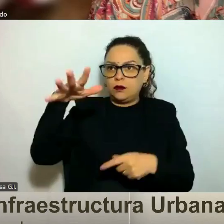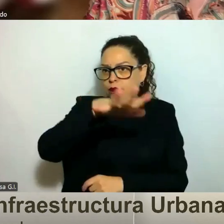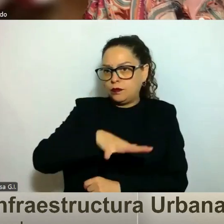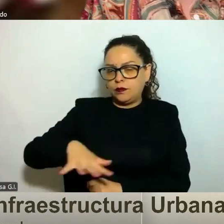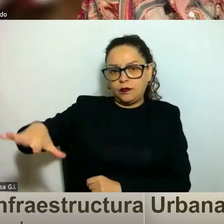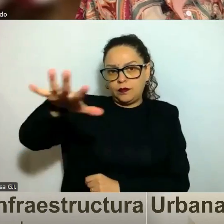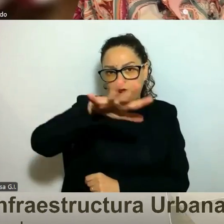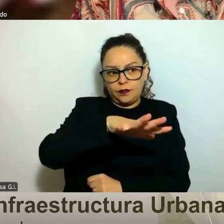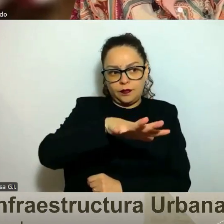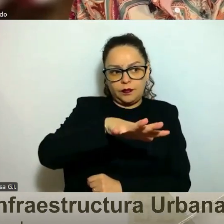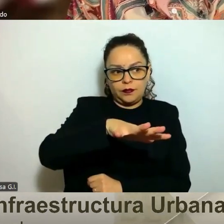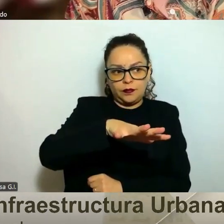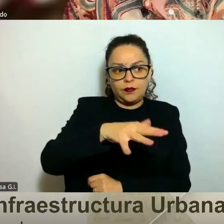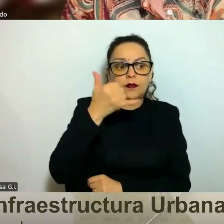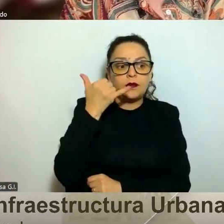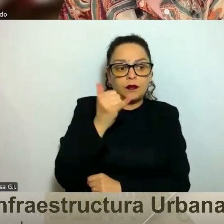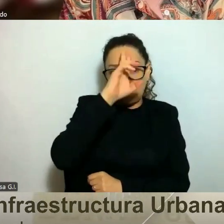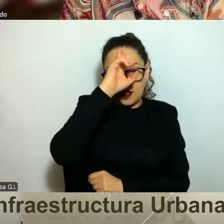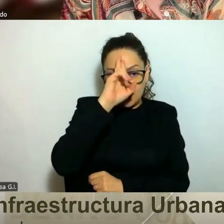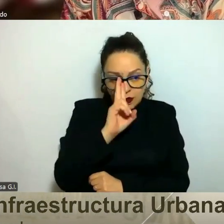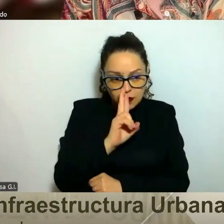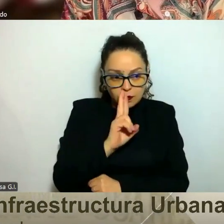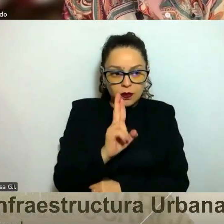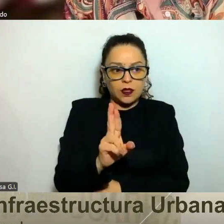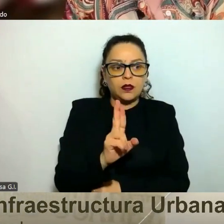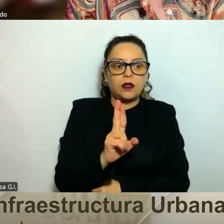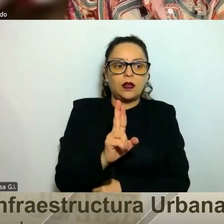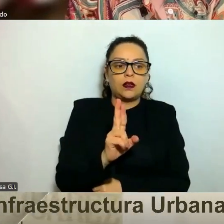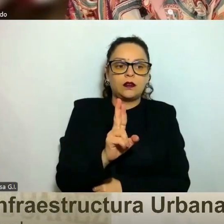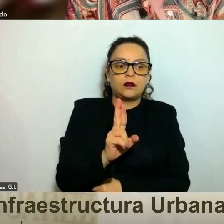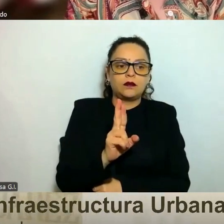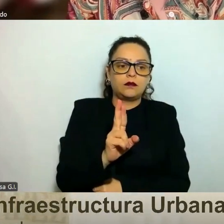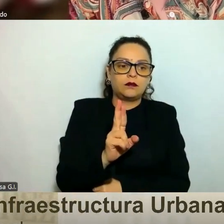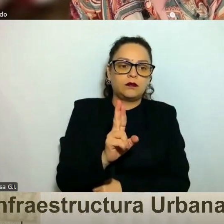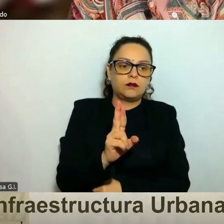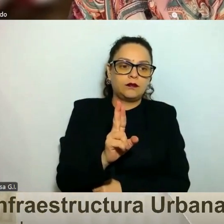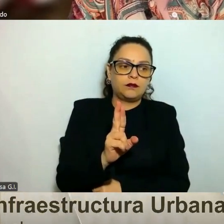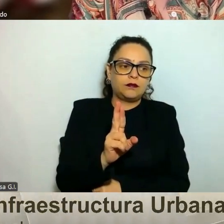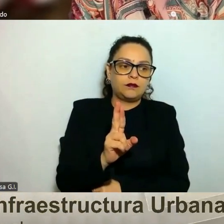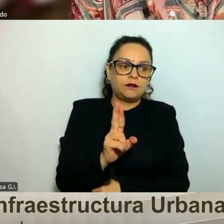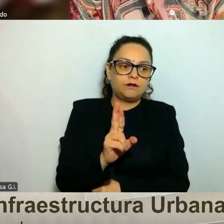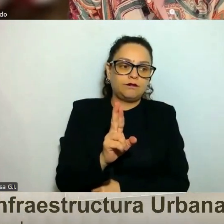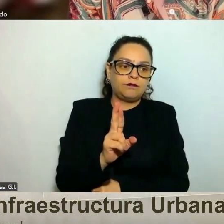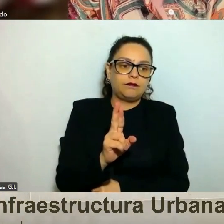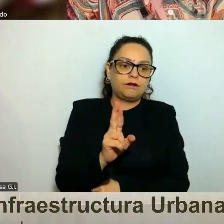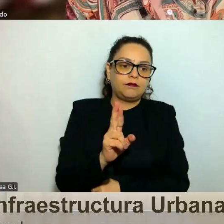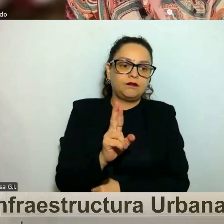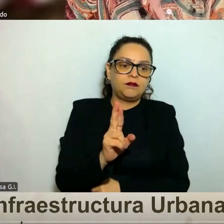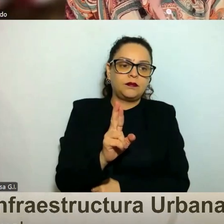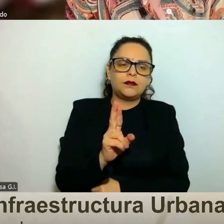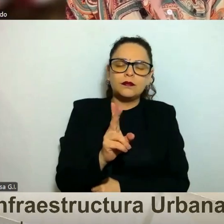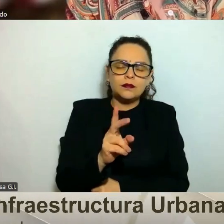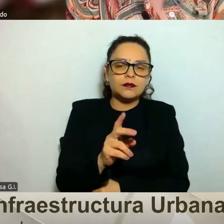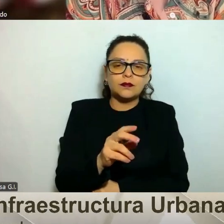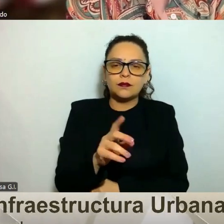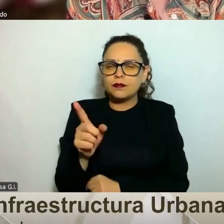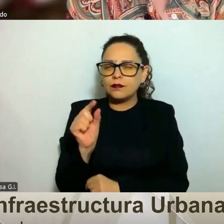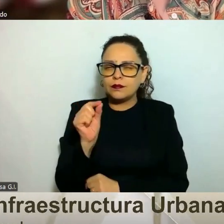por supuesto respetando siempre sus atinadas y sus valoraciones. Por eso es que Gracias. estamos en este sentido.